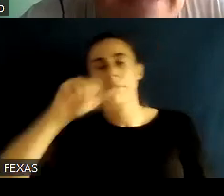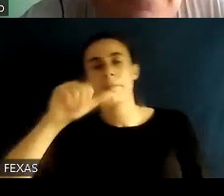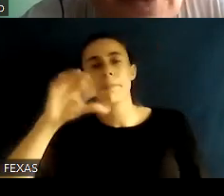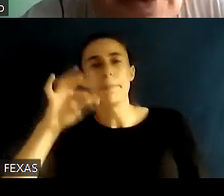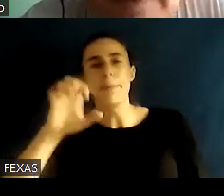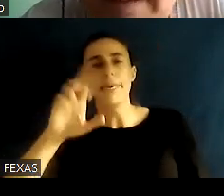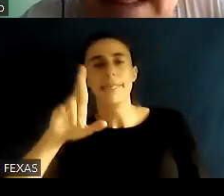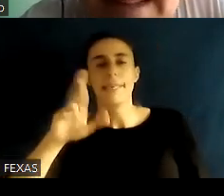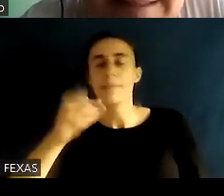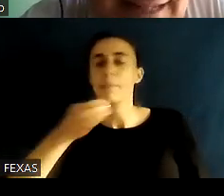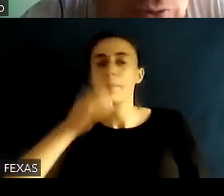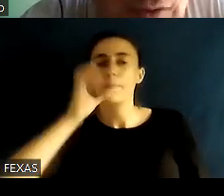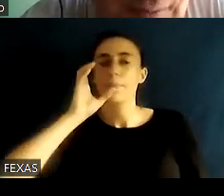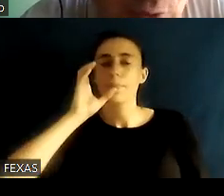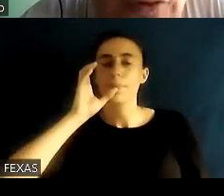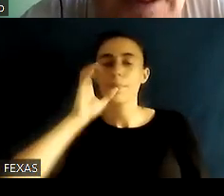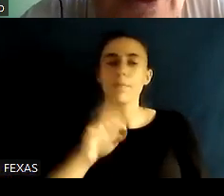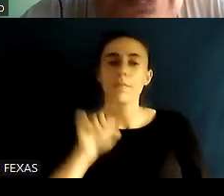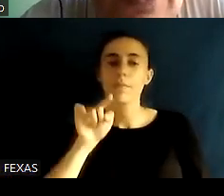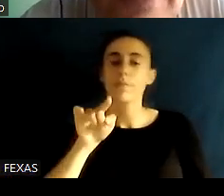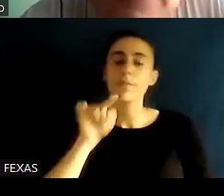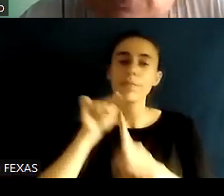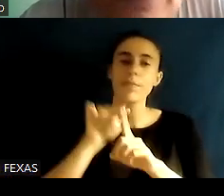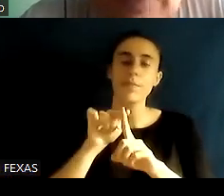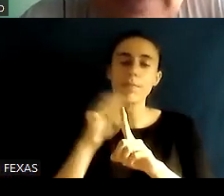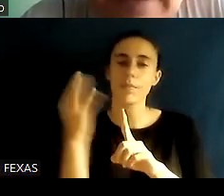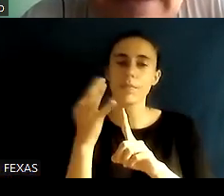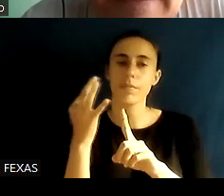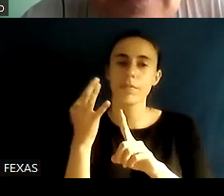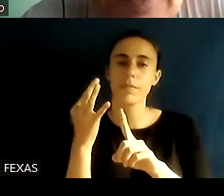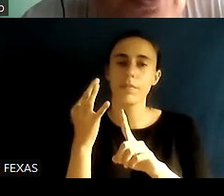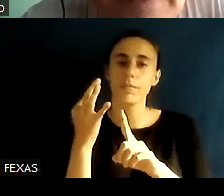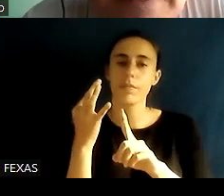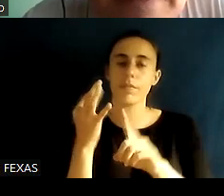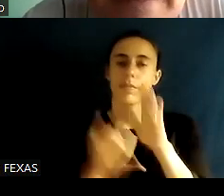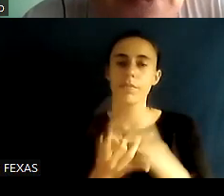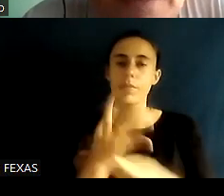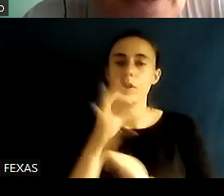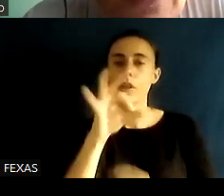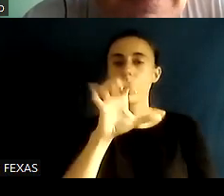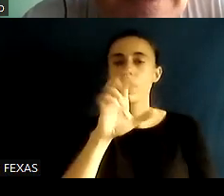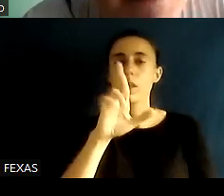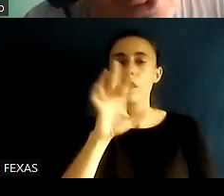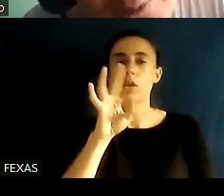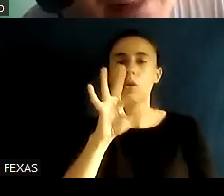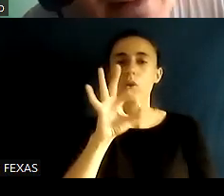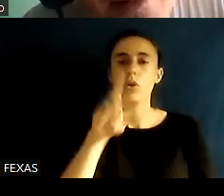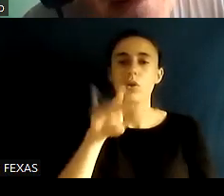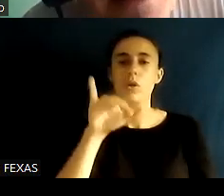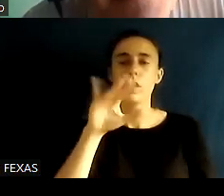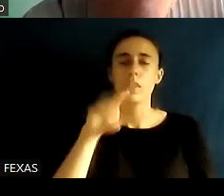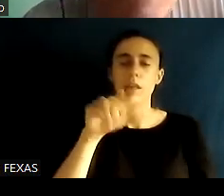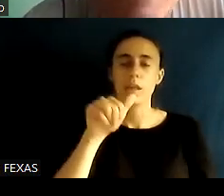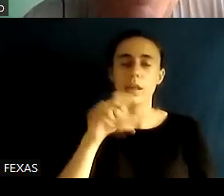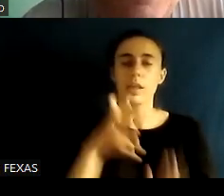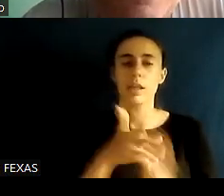al Pro12. En este caso lo que se busca sobre todo es producción de serotonina y estado anímico, fundamentalmente. Dormir